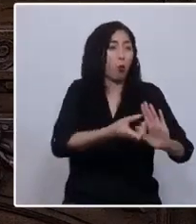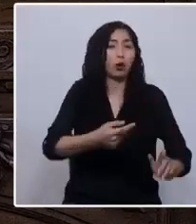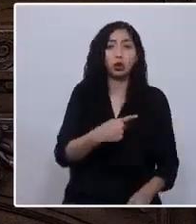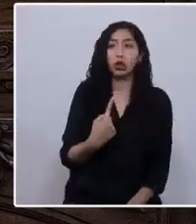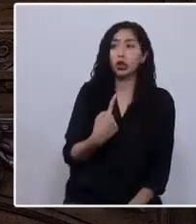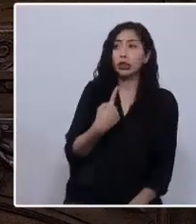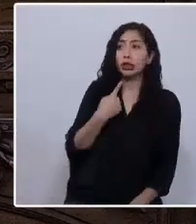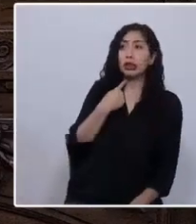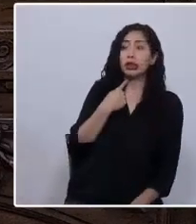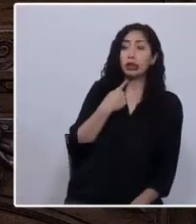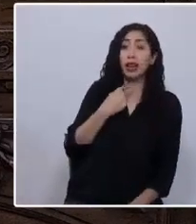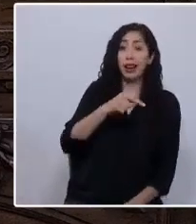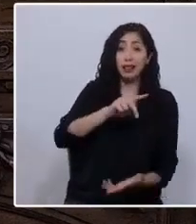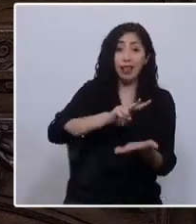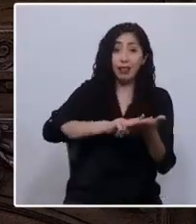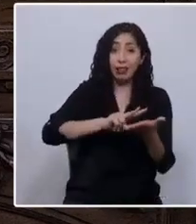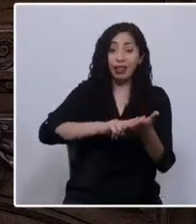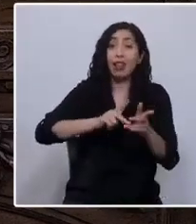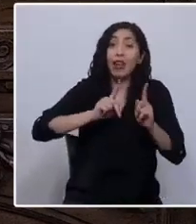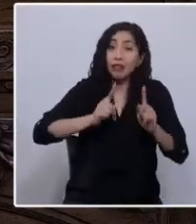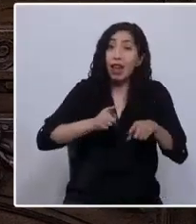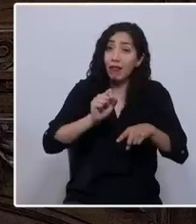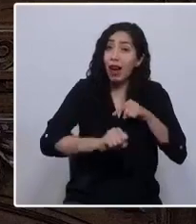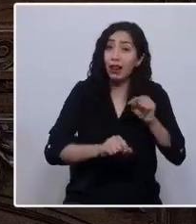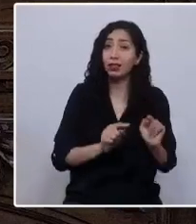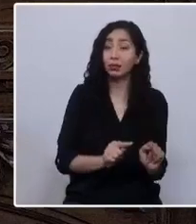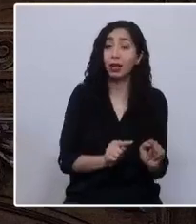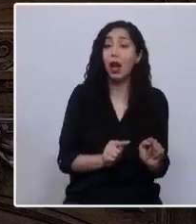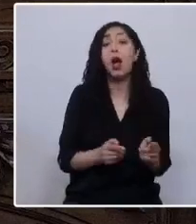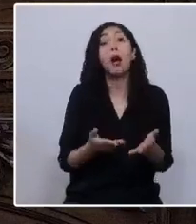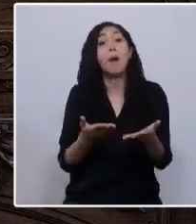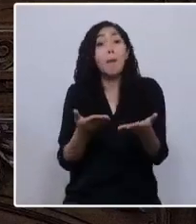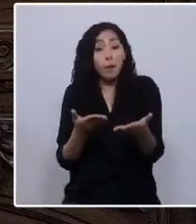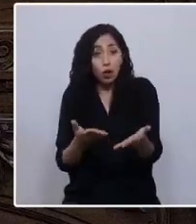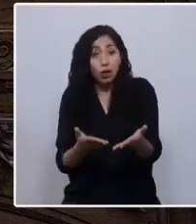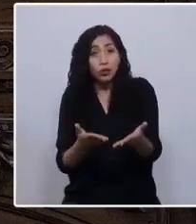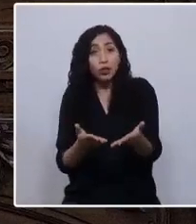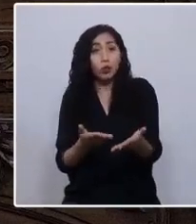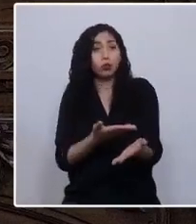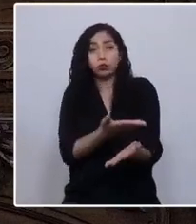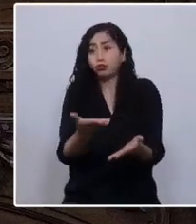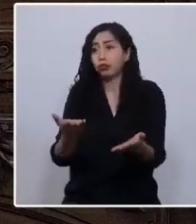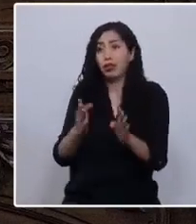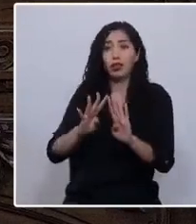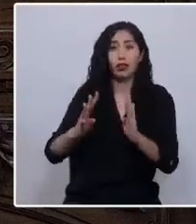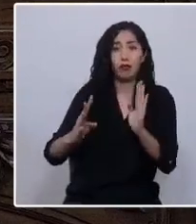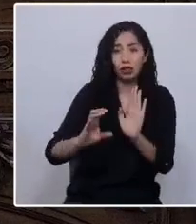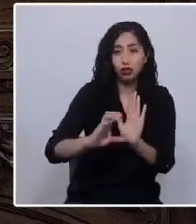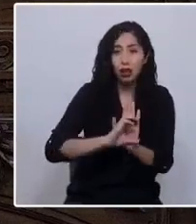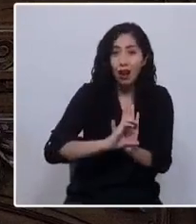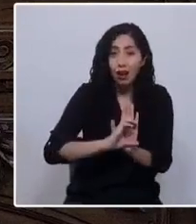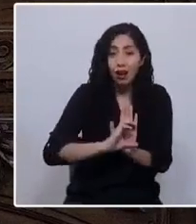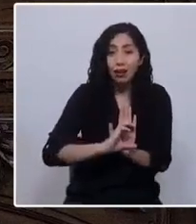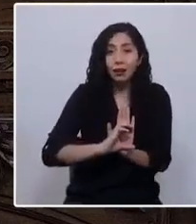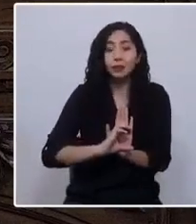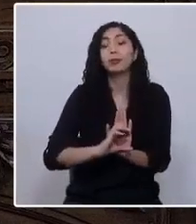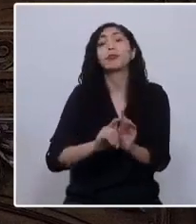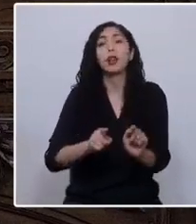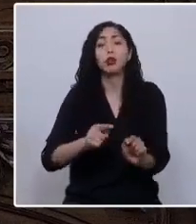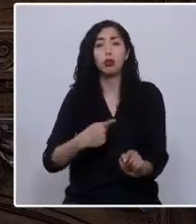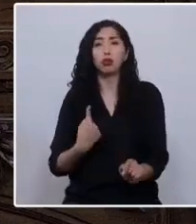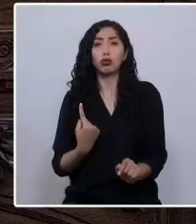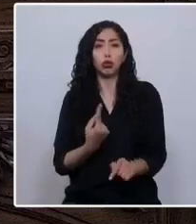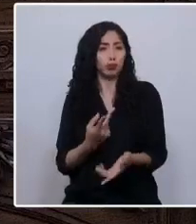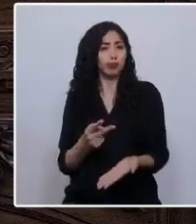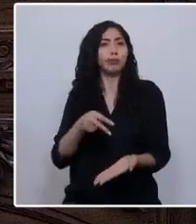debe ser reconocida por eso estimadas y estimados convencionales constituyentes les venimos